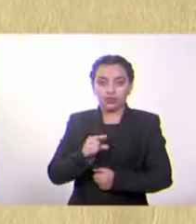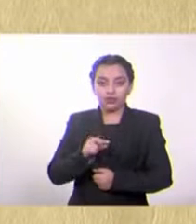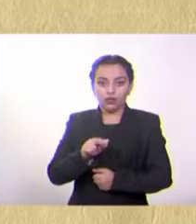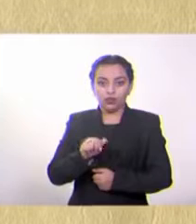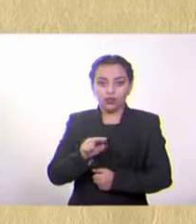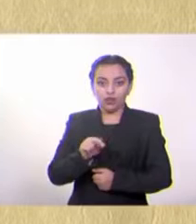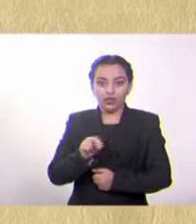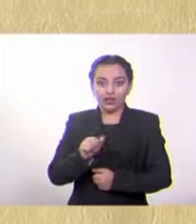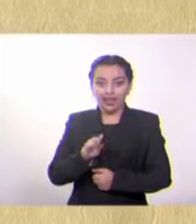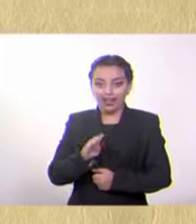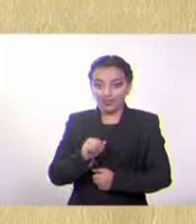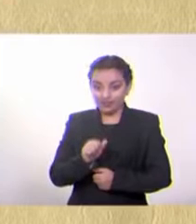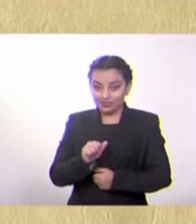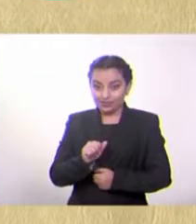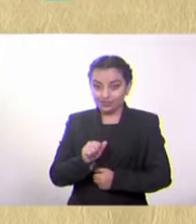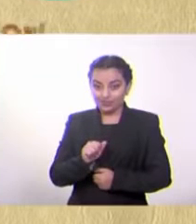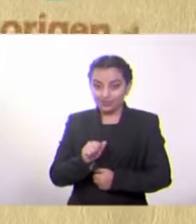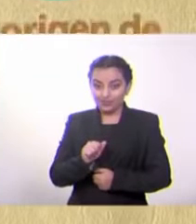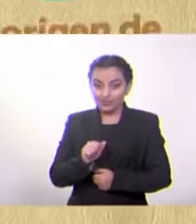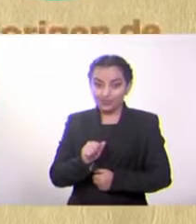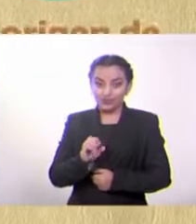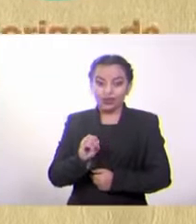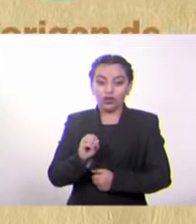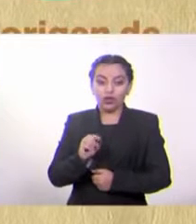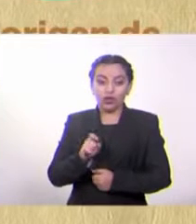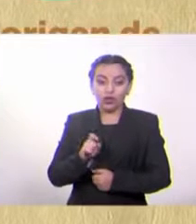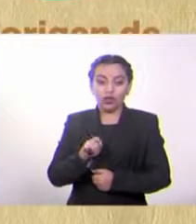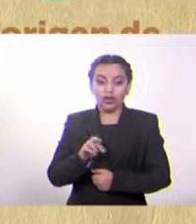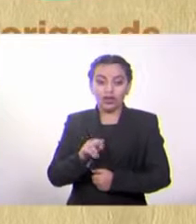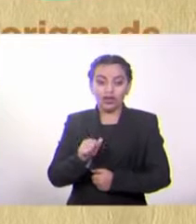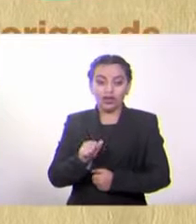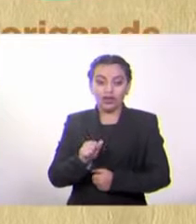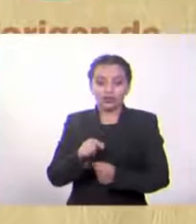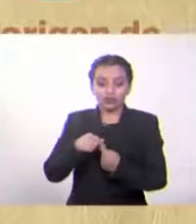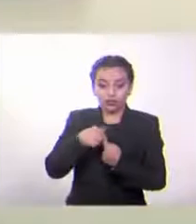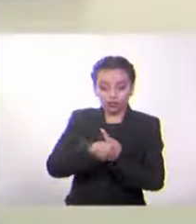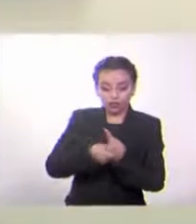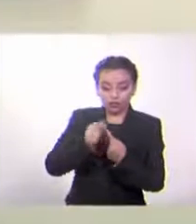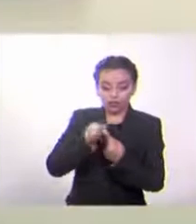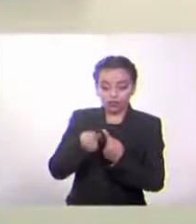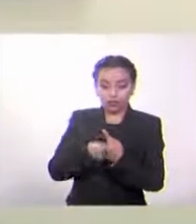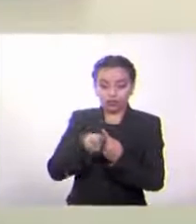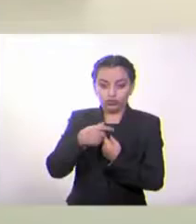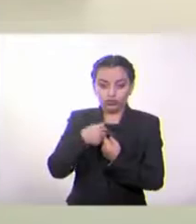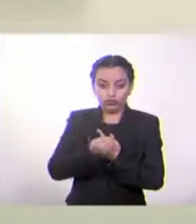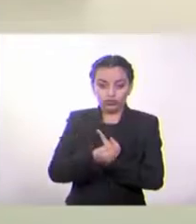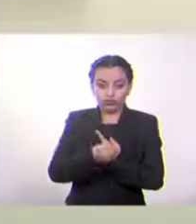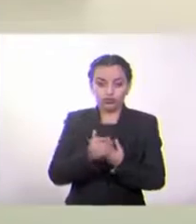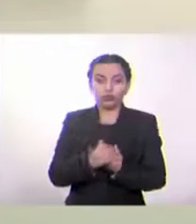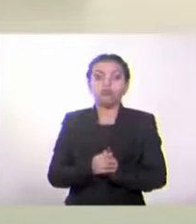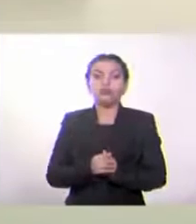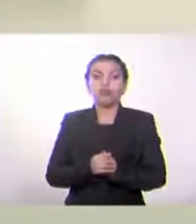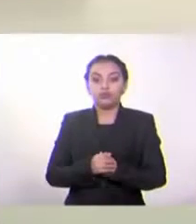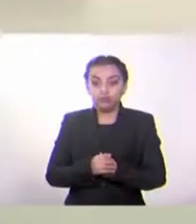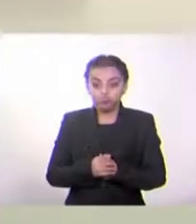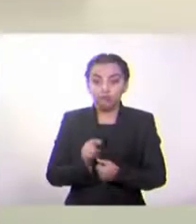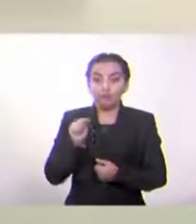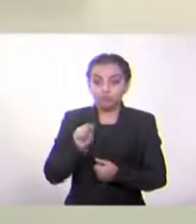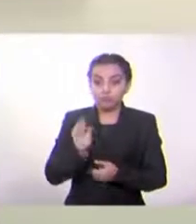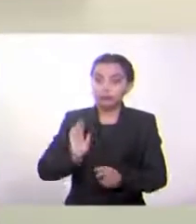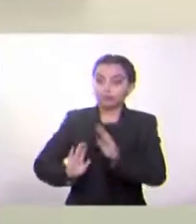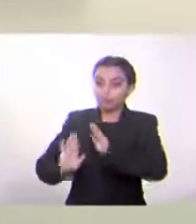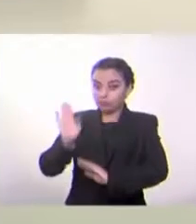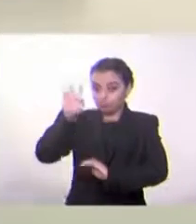el origen de los venados, de los guineos, entre otros muchos mitos, y que en muchos casos el